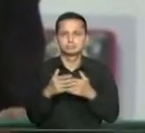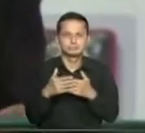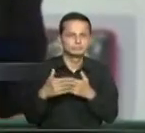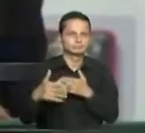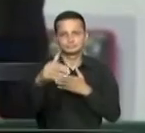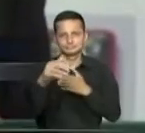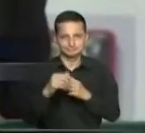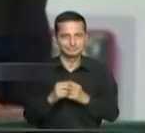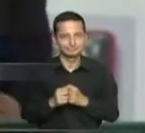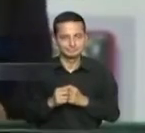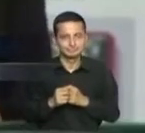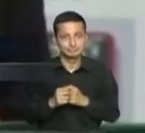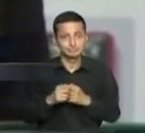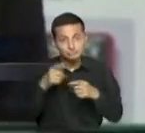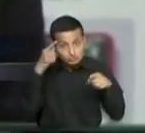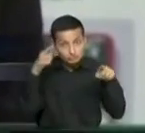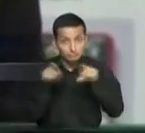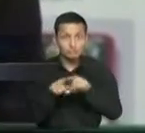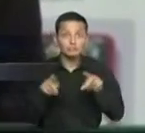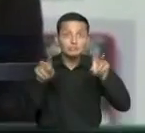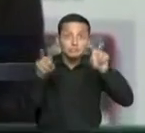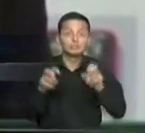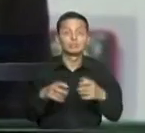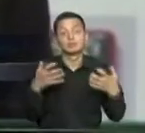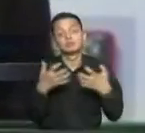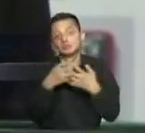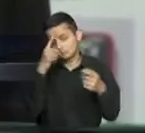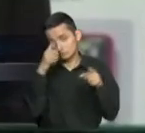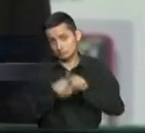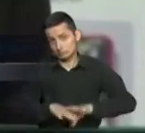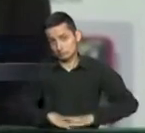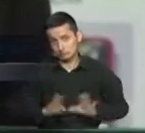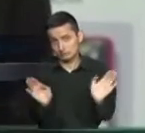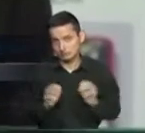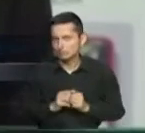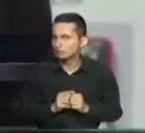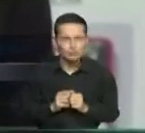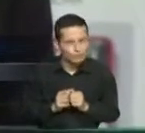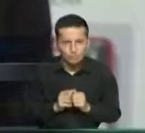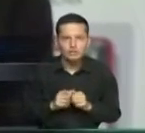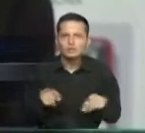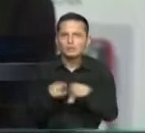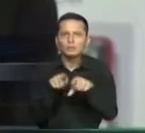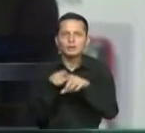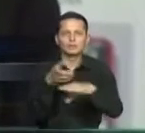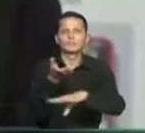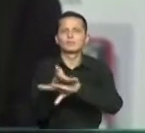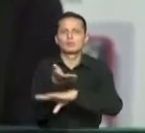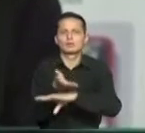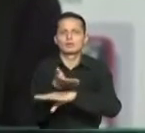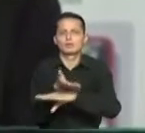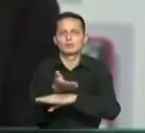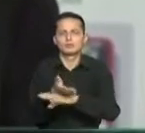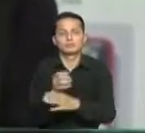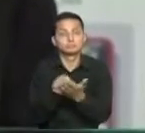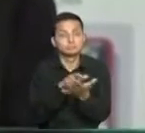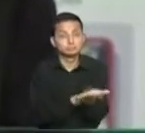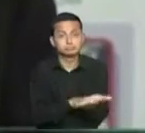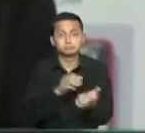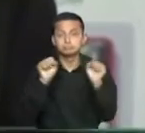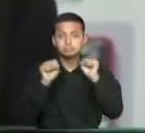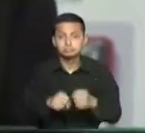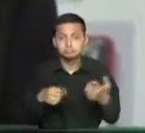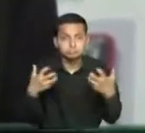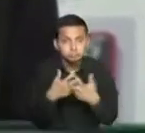la conformación no de los clústeres solamente para hacer negocios, sino un modelo asociativo que nos permita